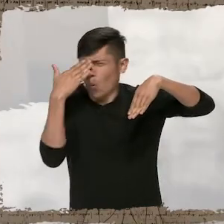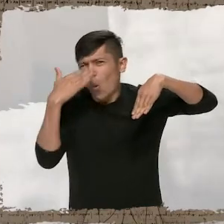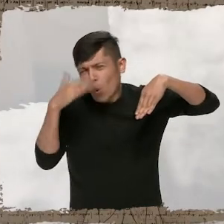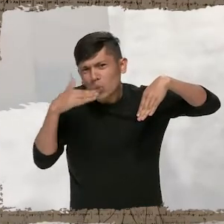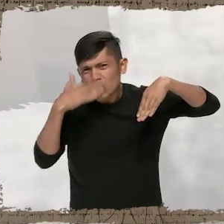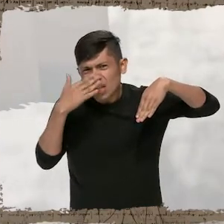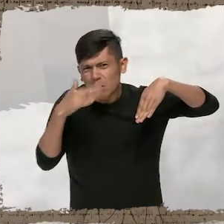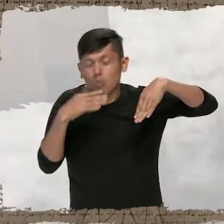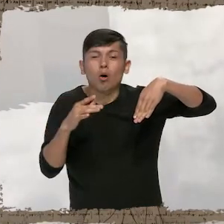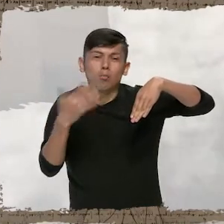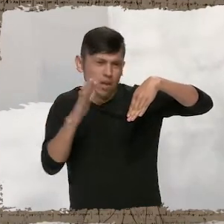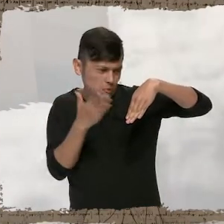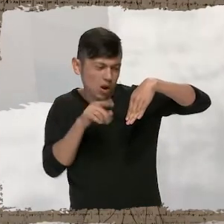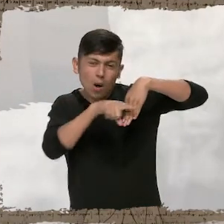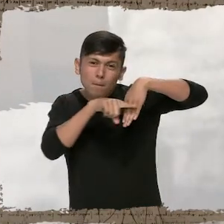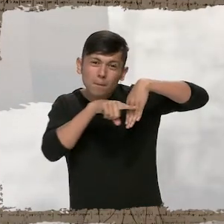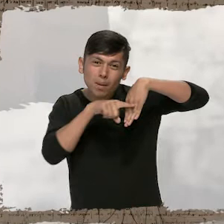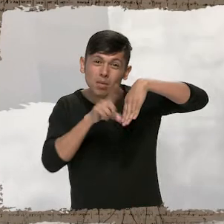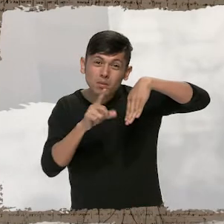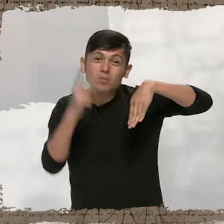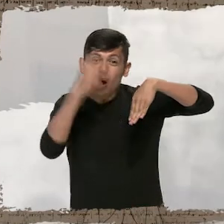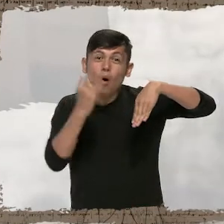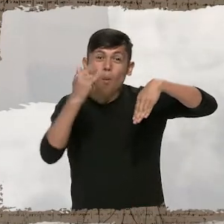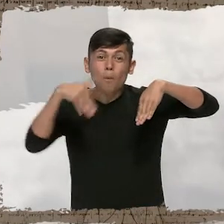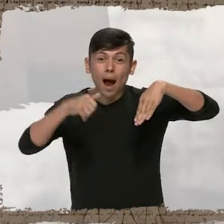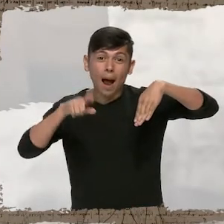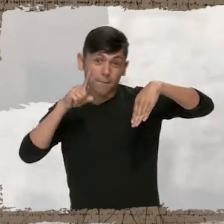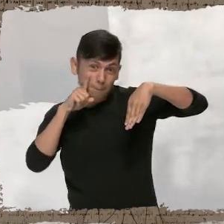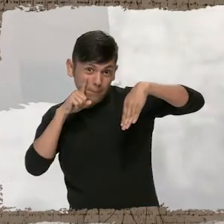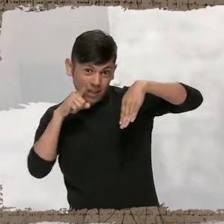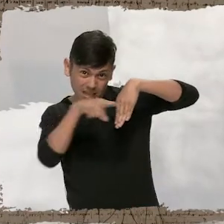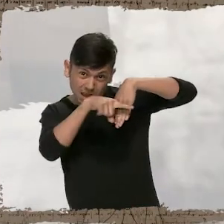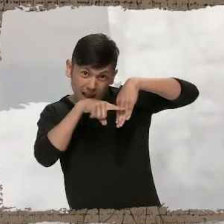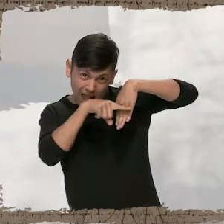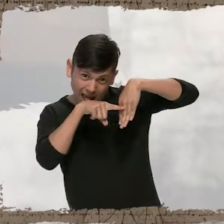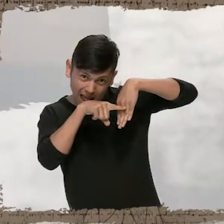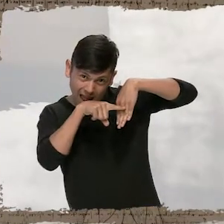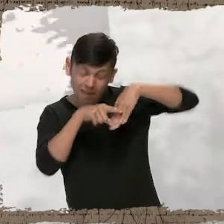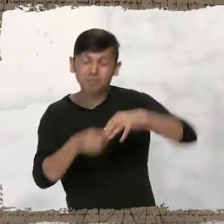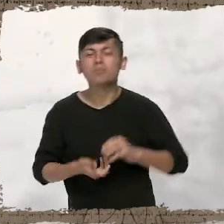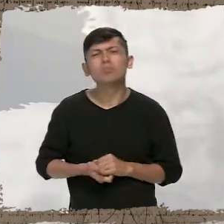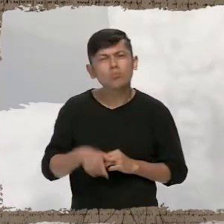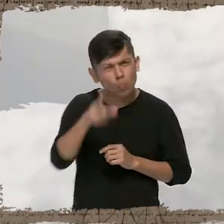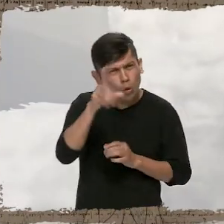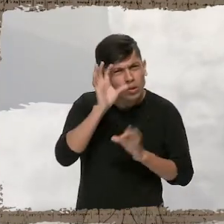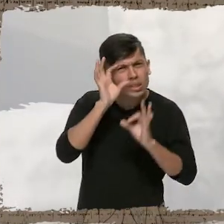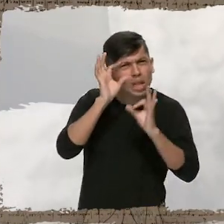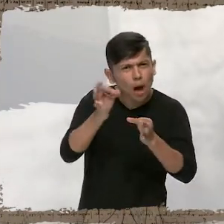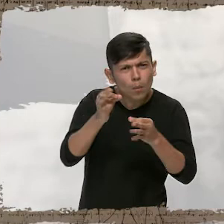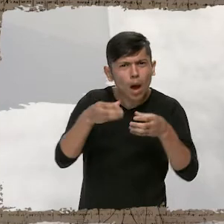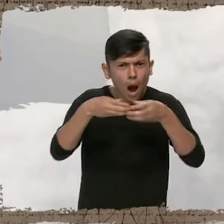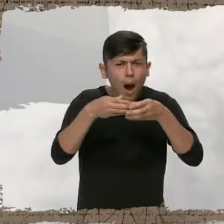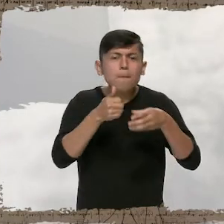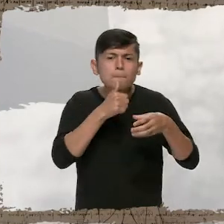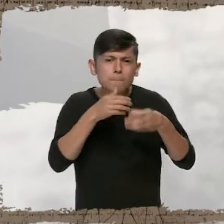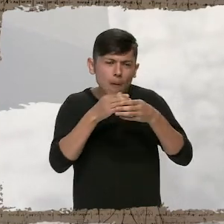último que está bien en el medio es me sale que si el mate